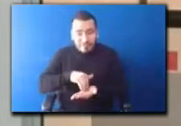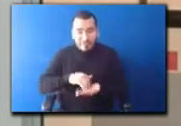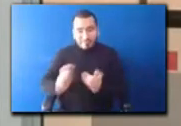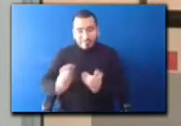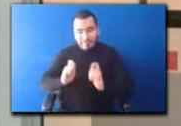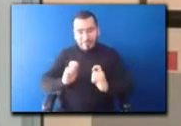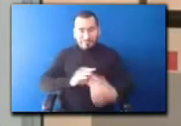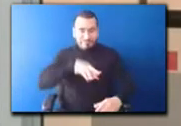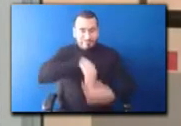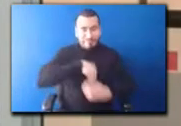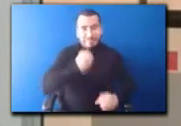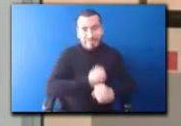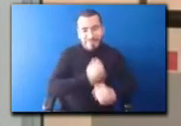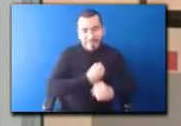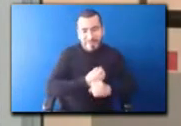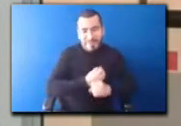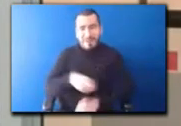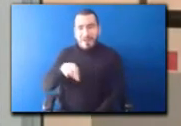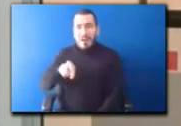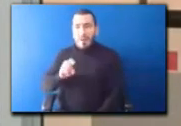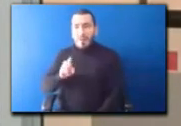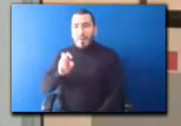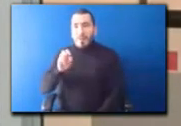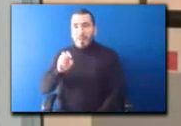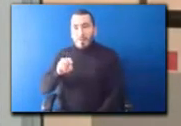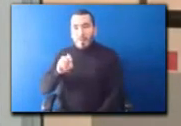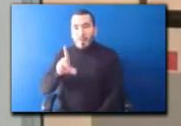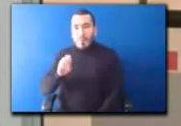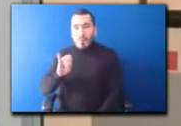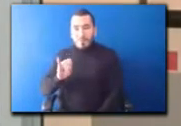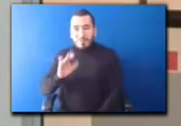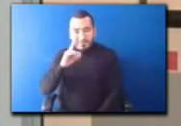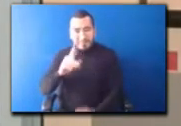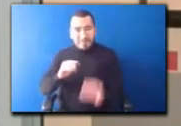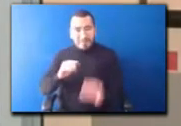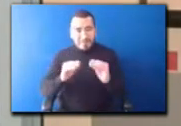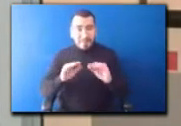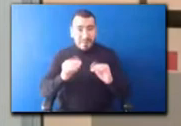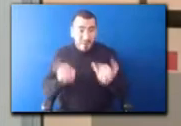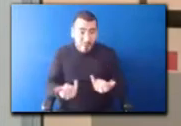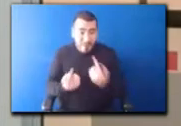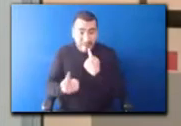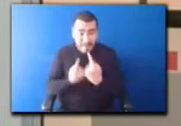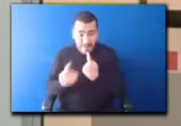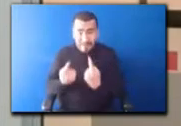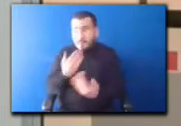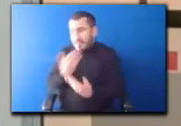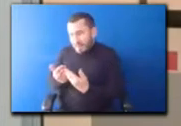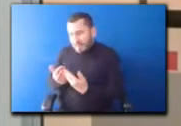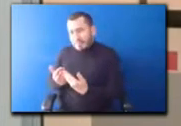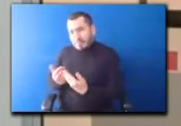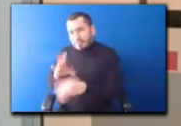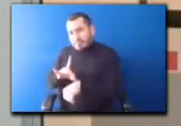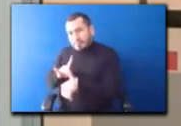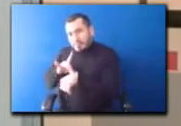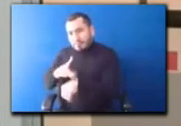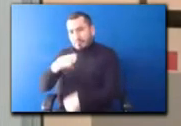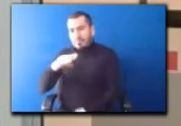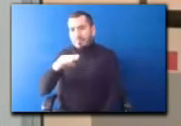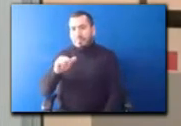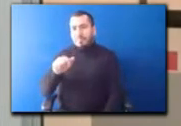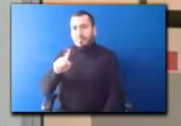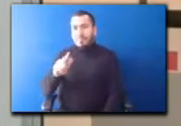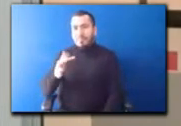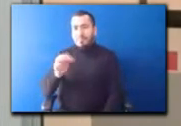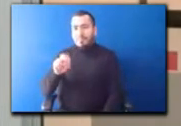para mí. Hoy tenemos una charla muy interesante y quiero agradecerle, doctor Castaño, por su tiempo. Hablar de